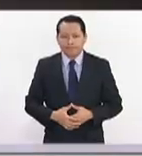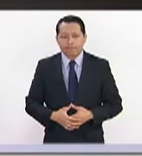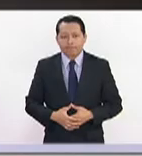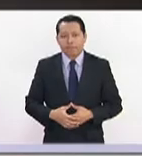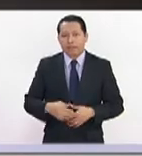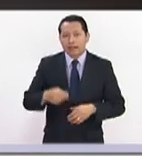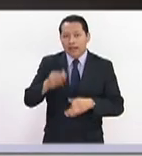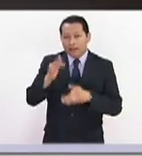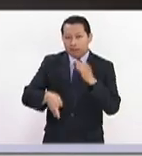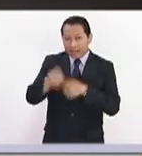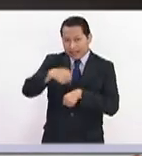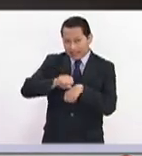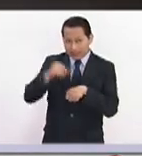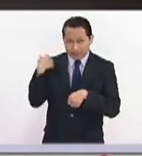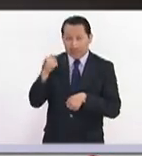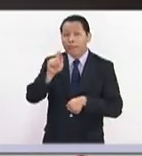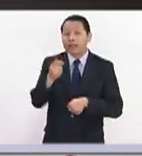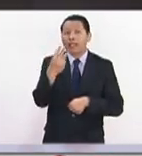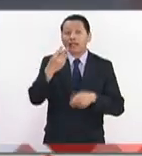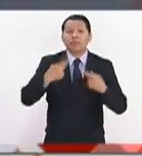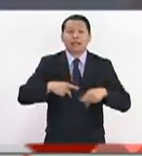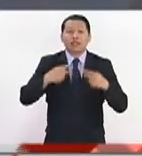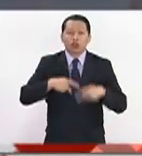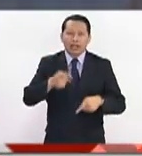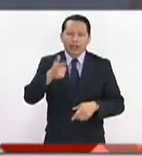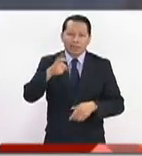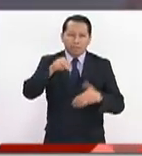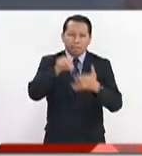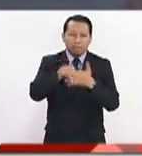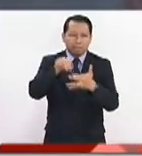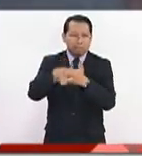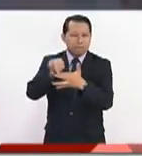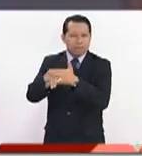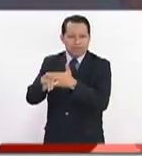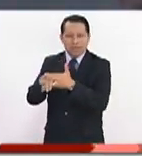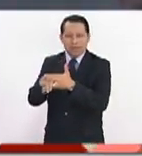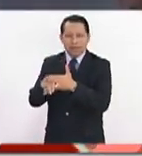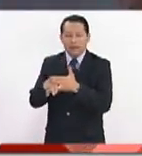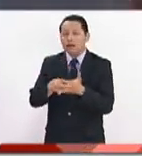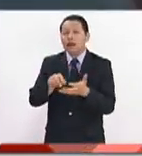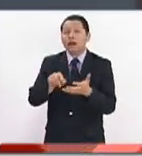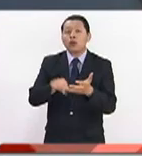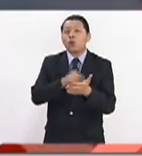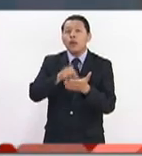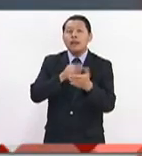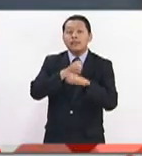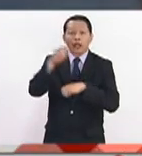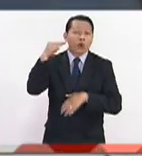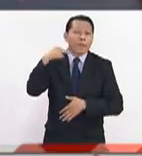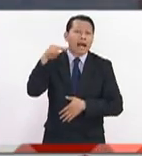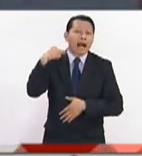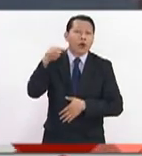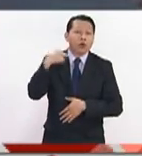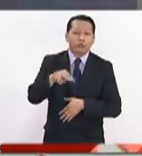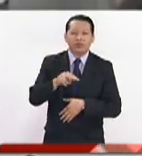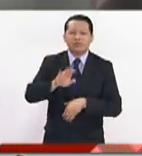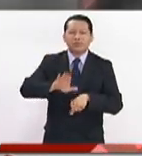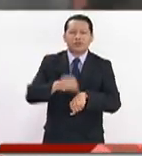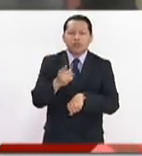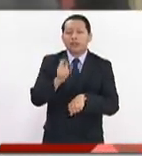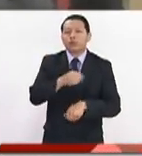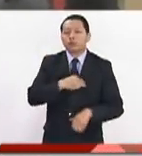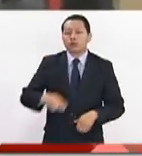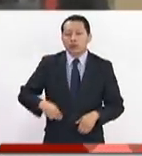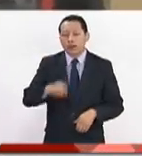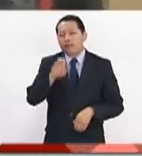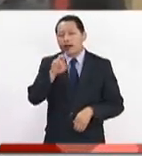Y este fin de semana 23 personas fueron asesinadas tan solo en el estado de Veracruz. Los hechos ocurrieron en los